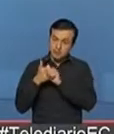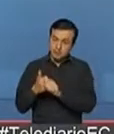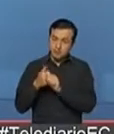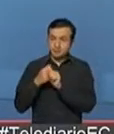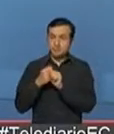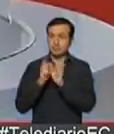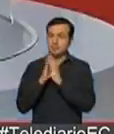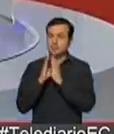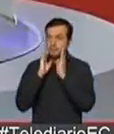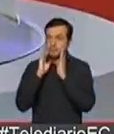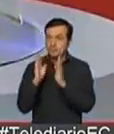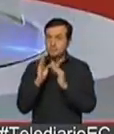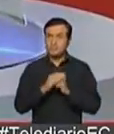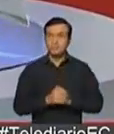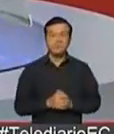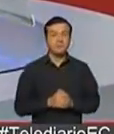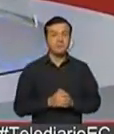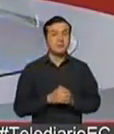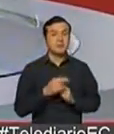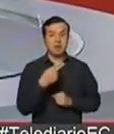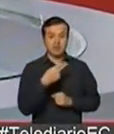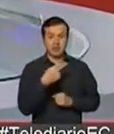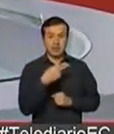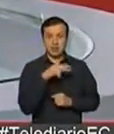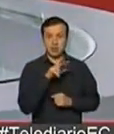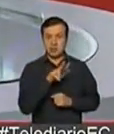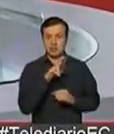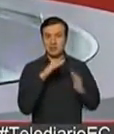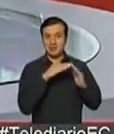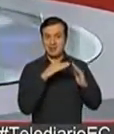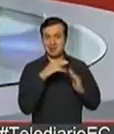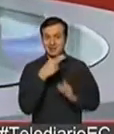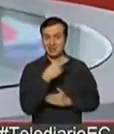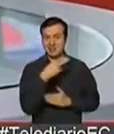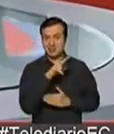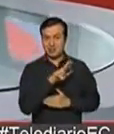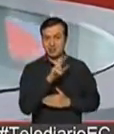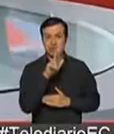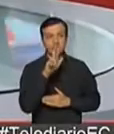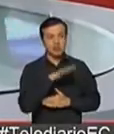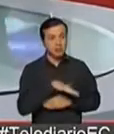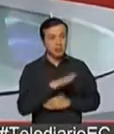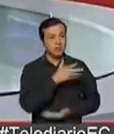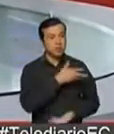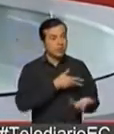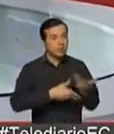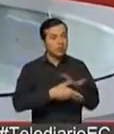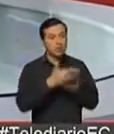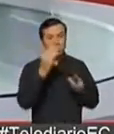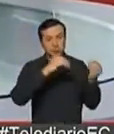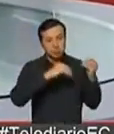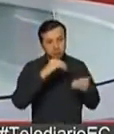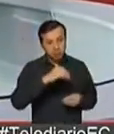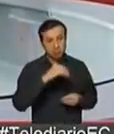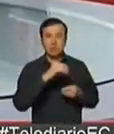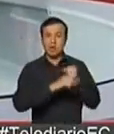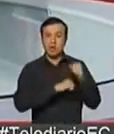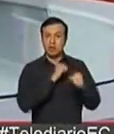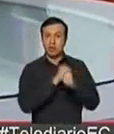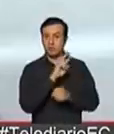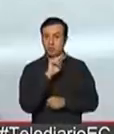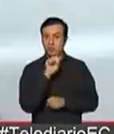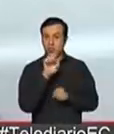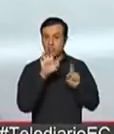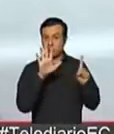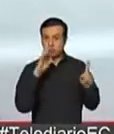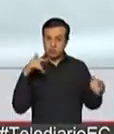evento? Bien, el Hábitat sobre todo es un espacio de construcción colaborativa. Desde el 2016 se ha